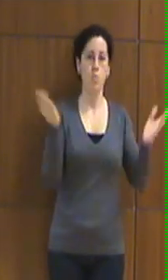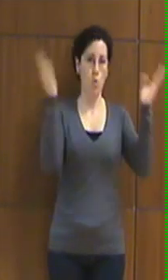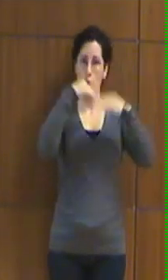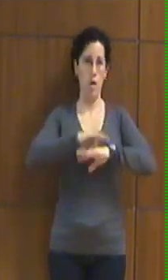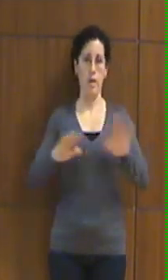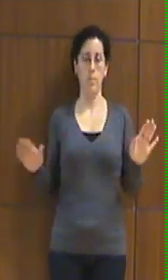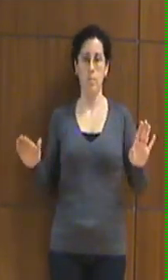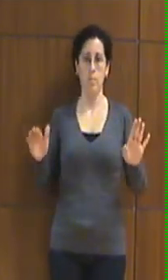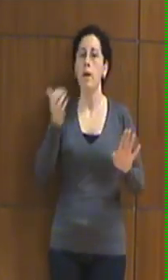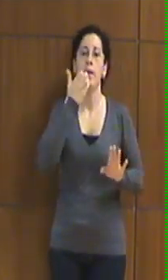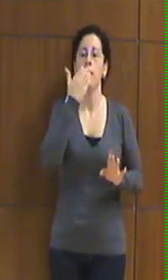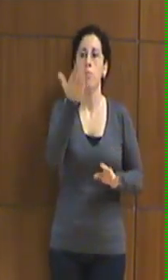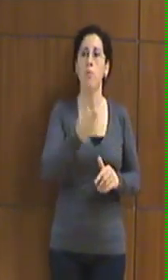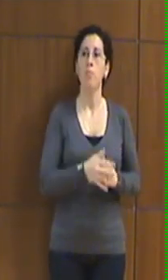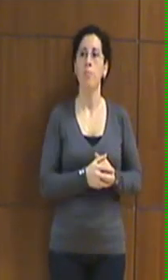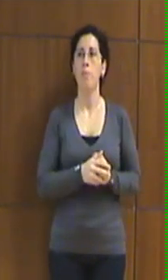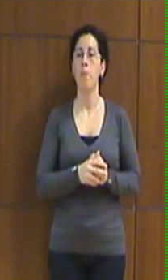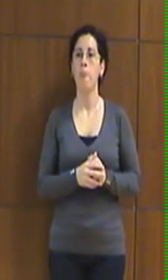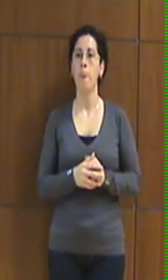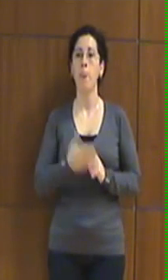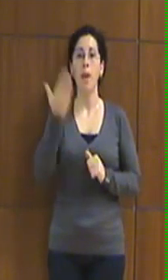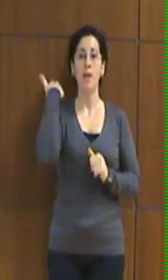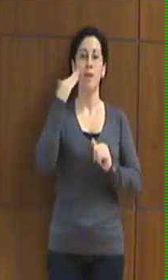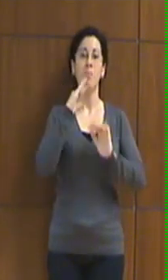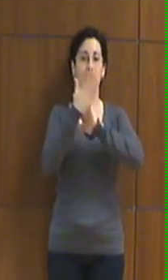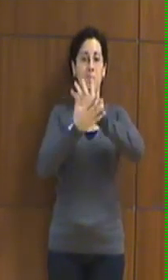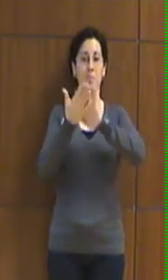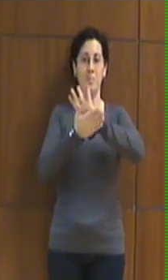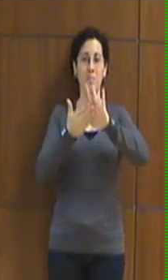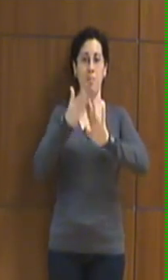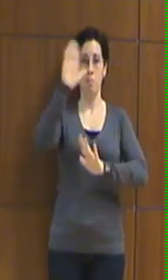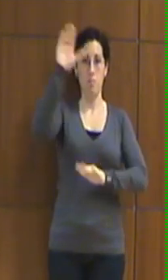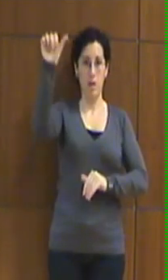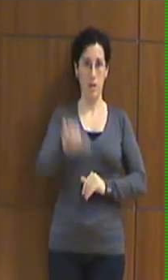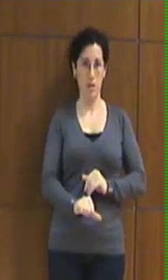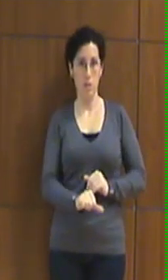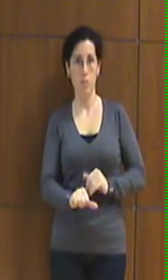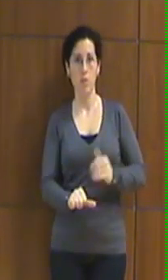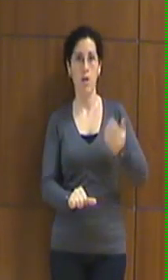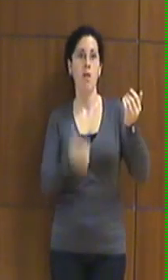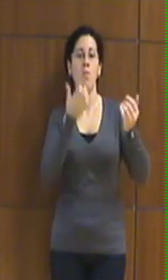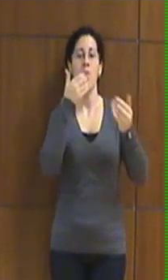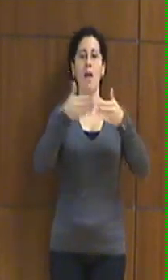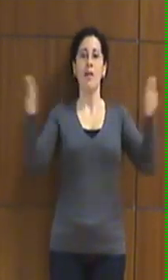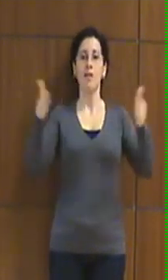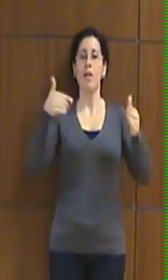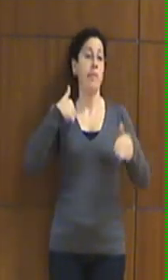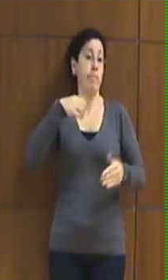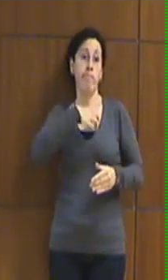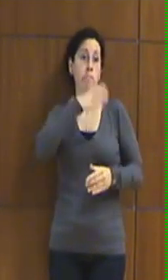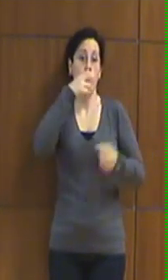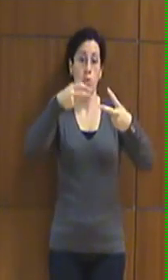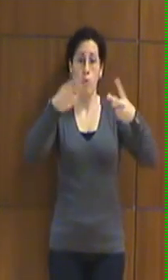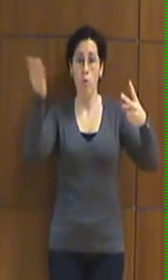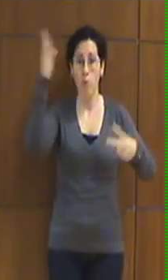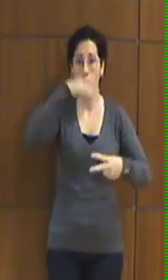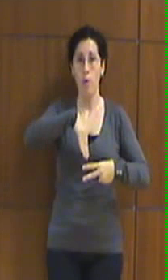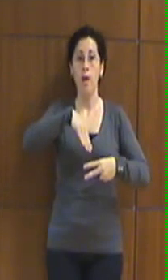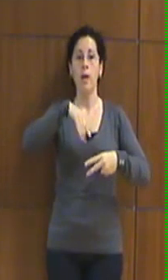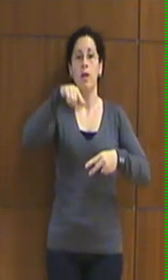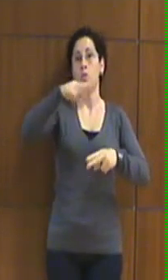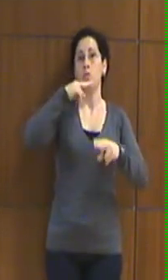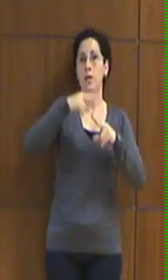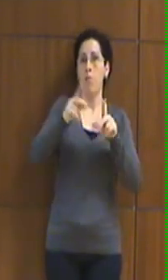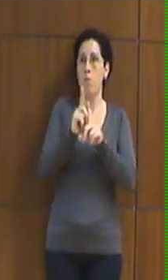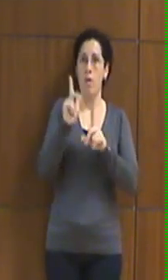que, bueno, pues mira, antes comentabas lo de la película, ¿no? Pues es una pena que no podamos ver el estreno. Bueno, pues al final es una parte y es un derecho